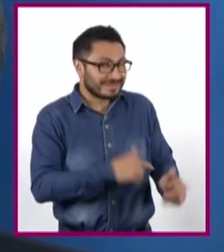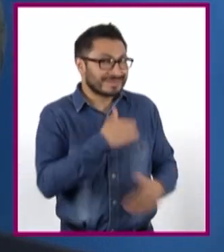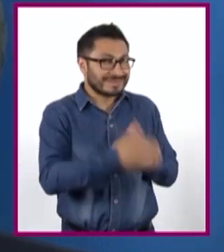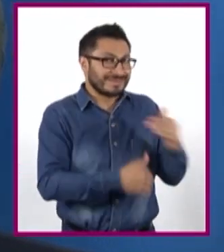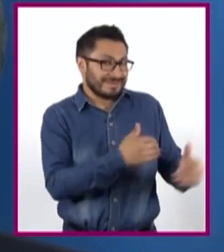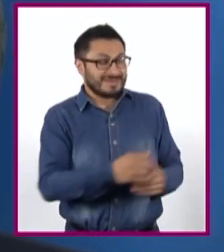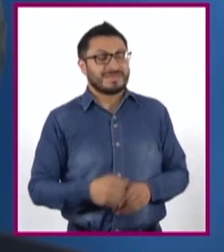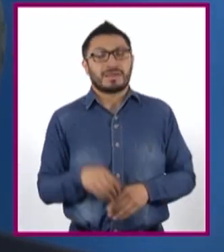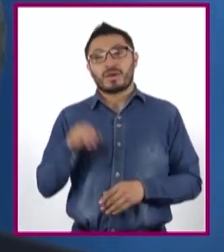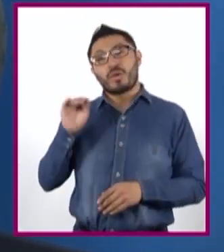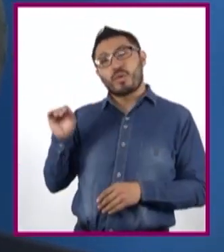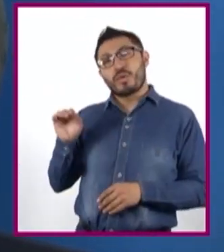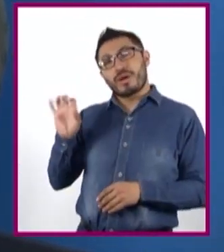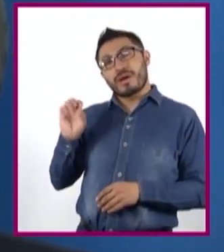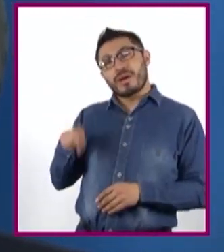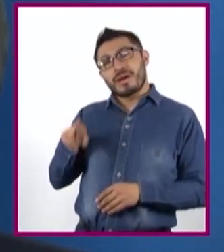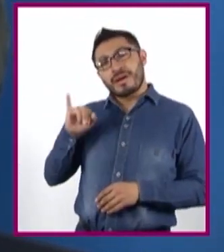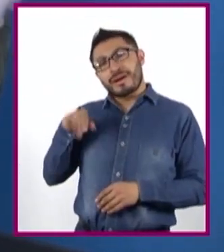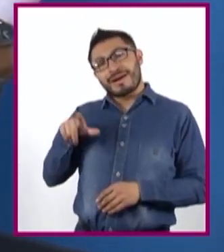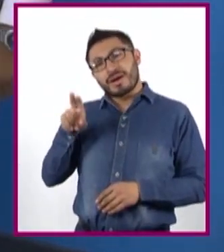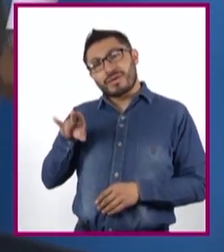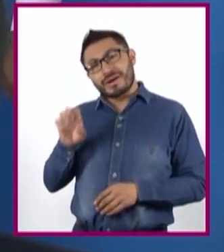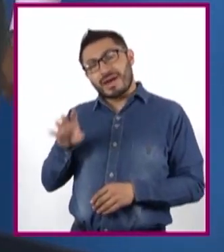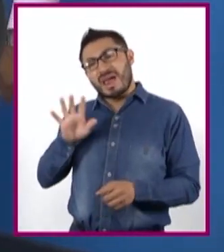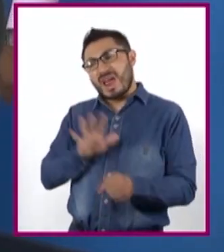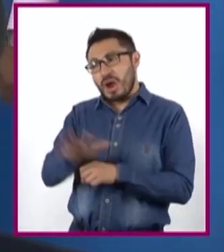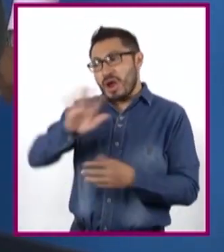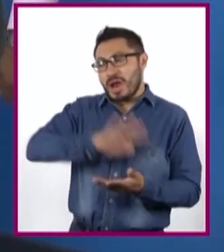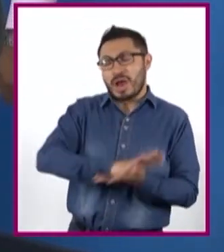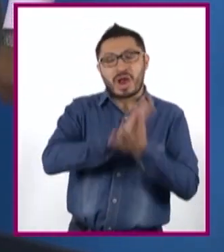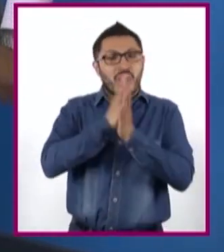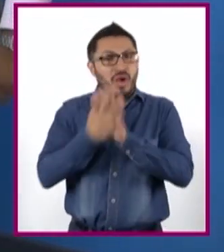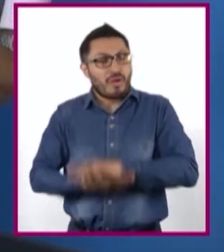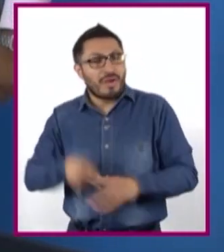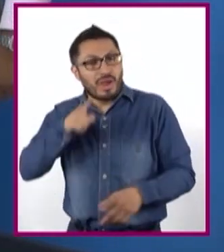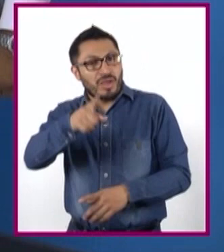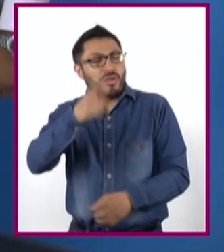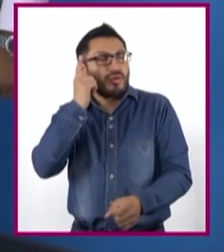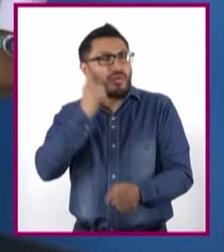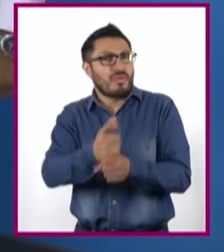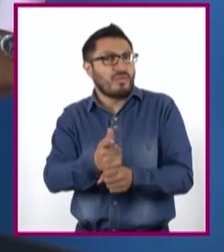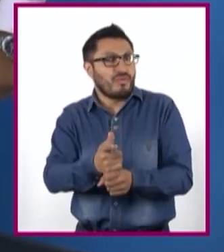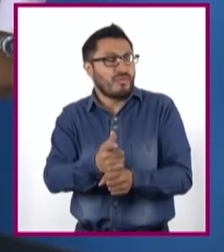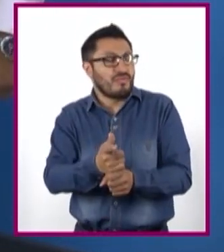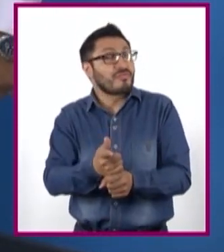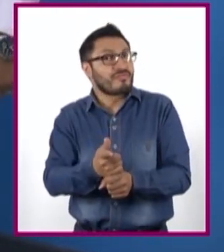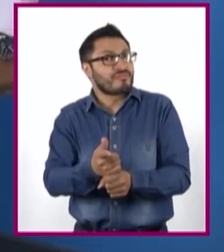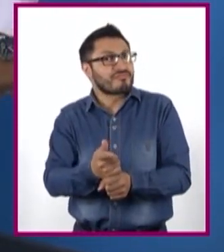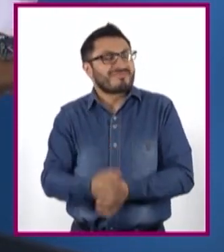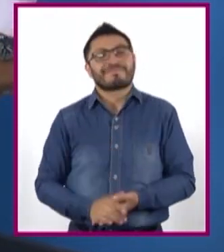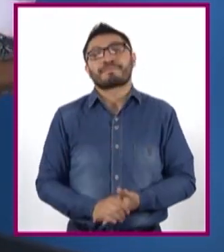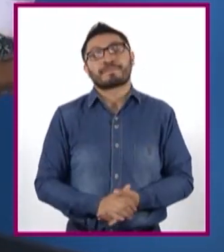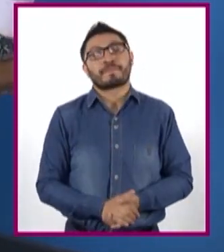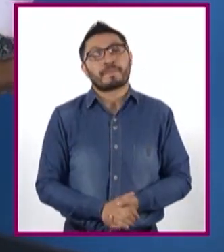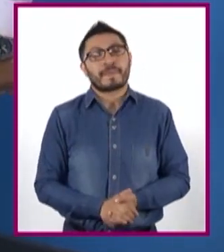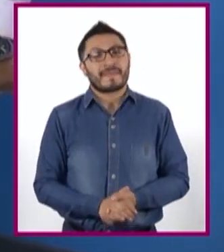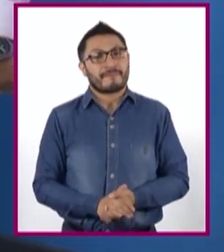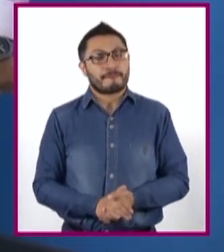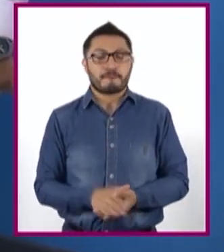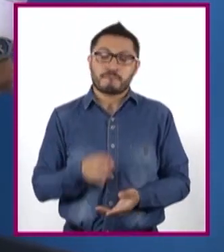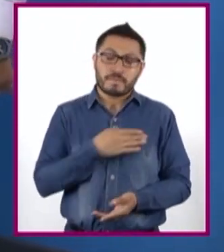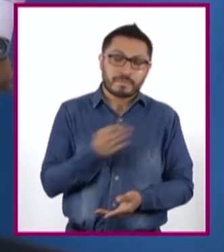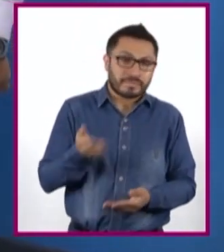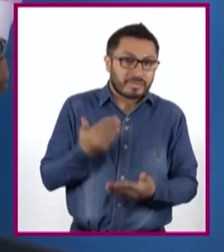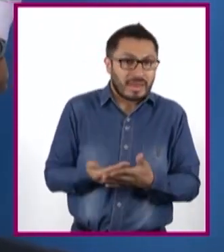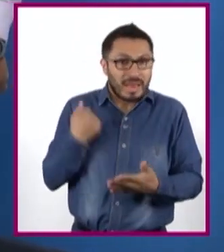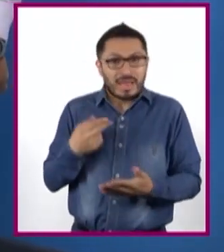Enrique, ¿qué transformaciones de energía pudiste identificar? Bueno, en un principio se